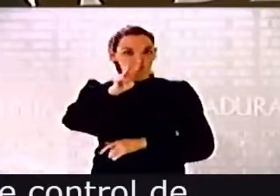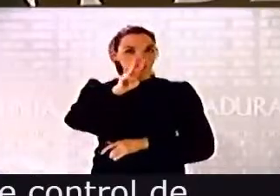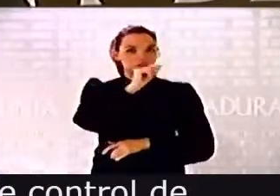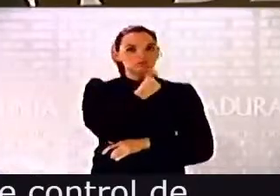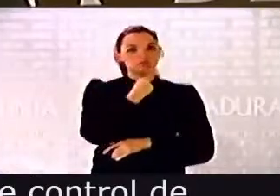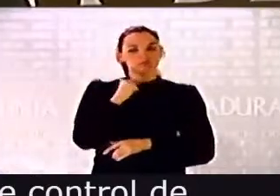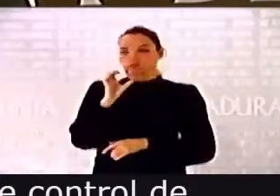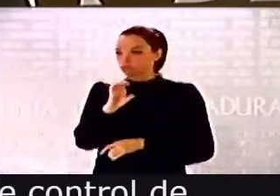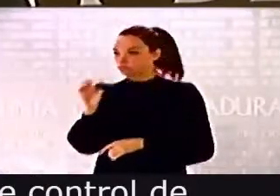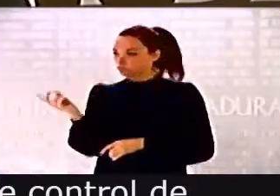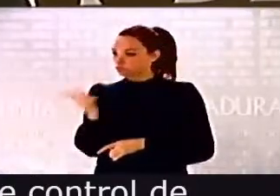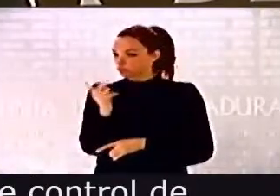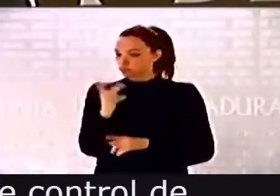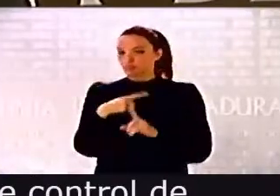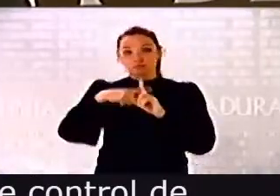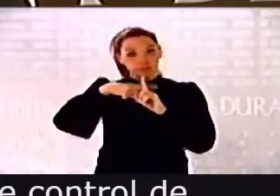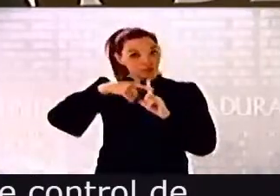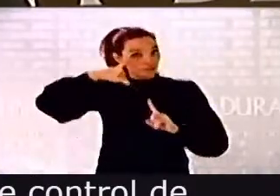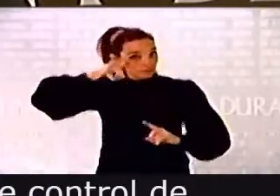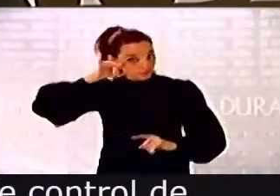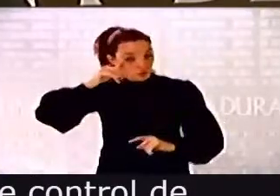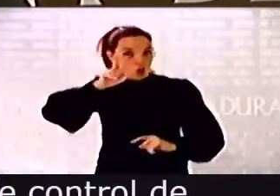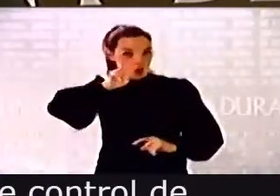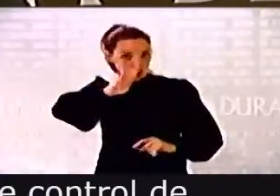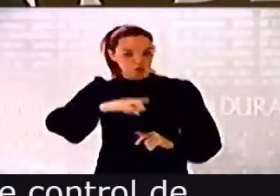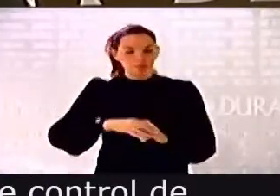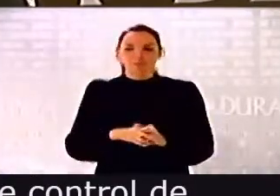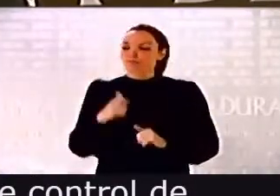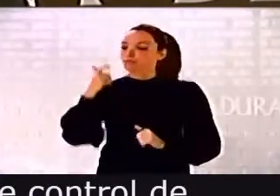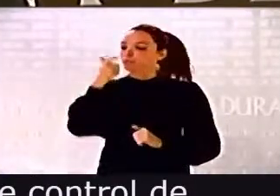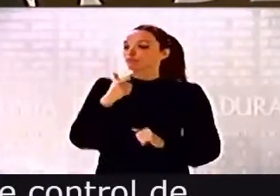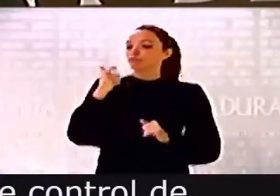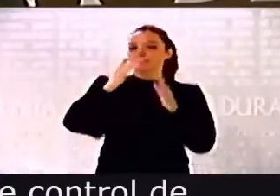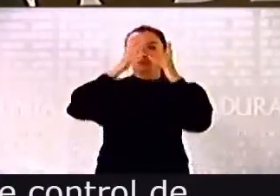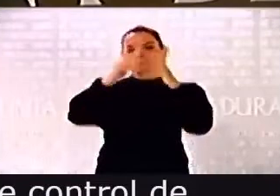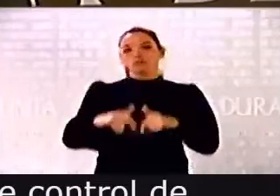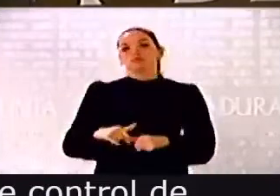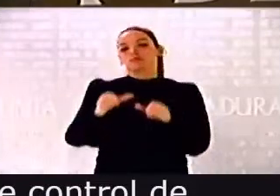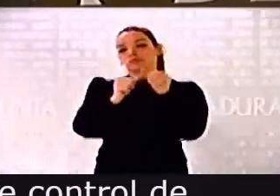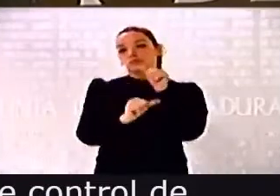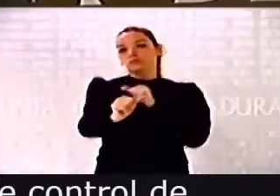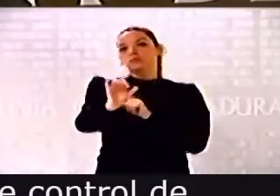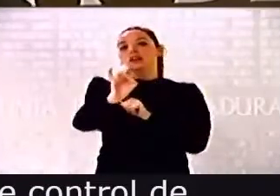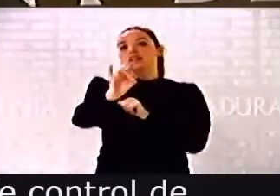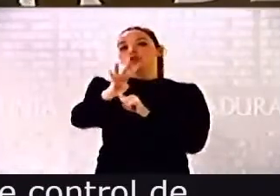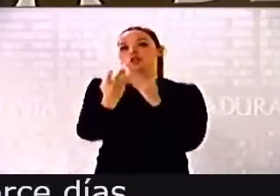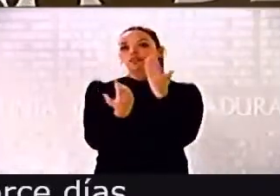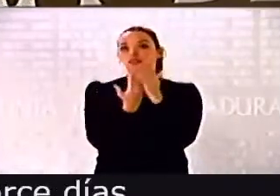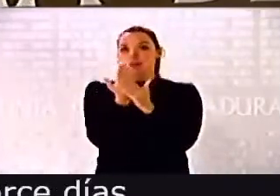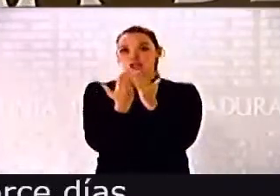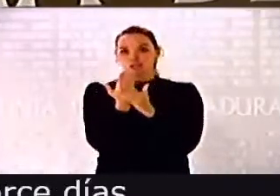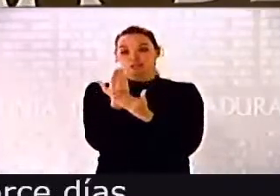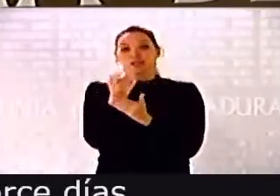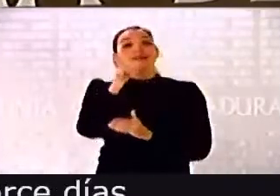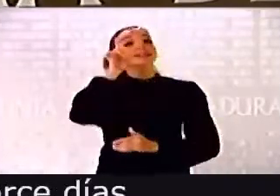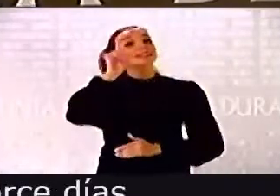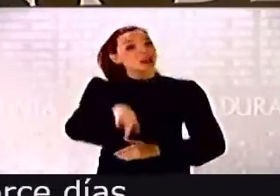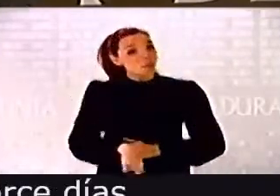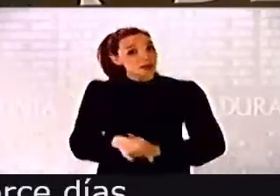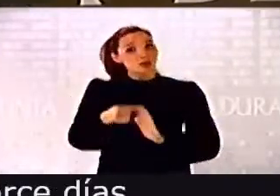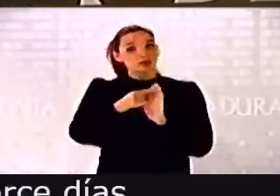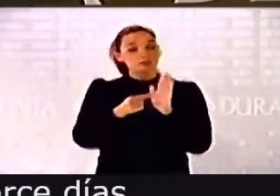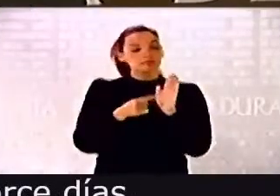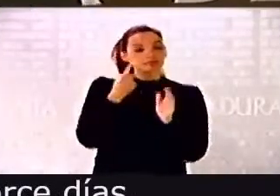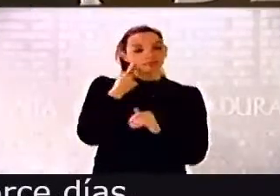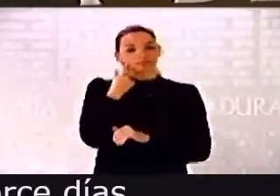o de nivel de alerta 2, durante 14 días. Y también intensificaremos, a través de los cuerpos y